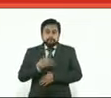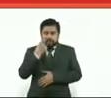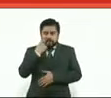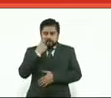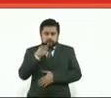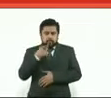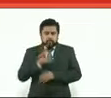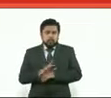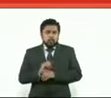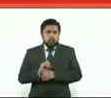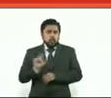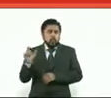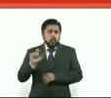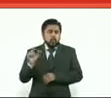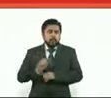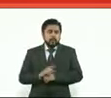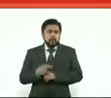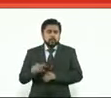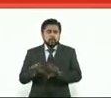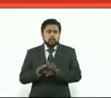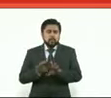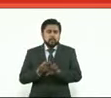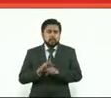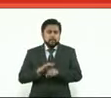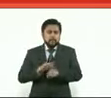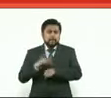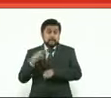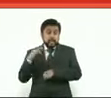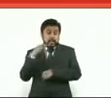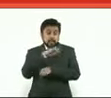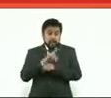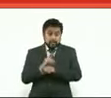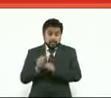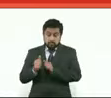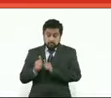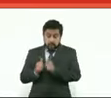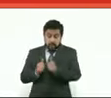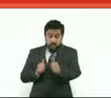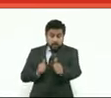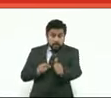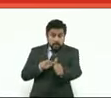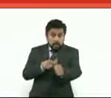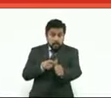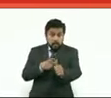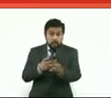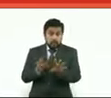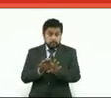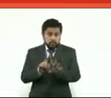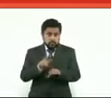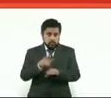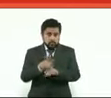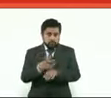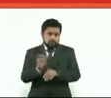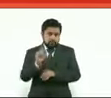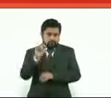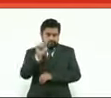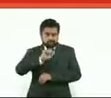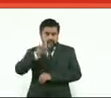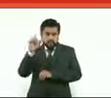das un pequeño jalón, que llamamos un cambio de ritmo, y que tu ritmo ya es en nivel de corredores,